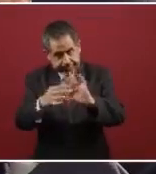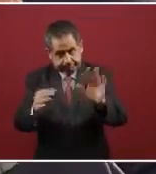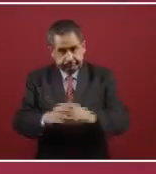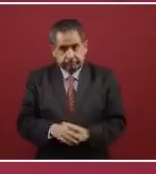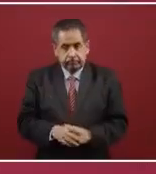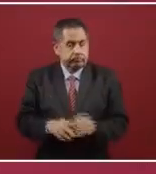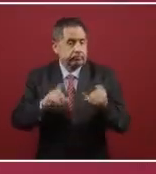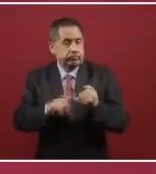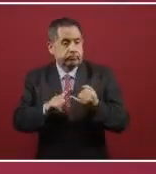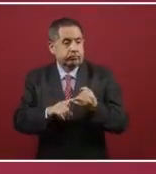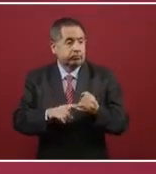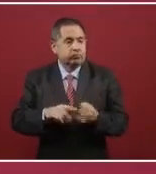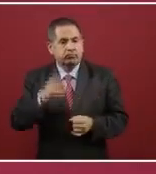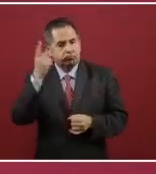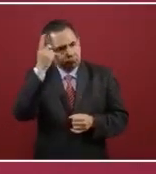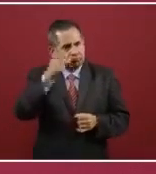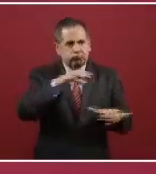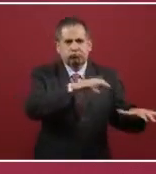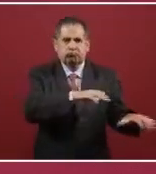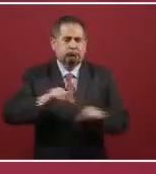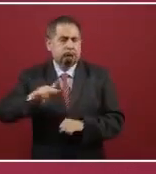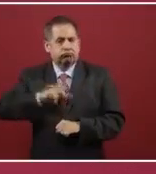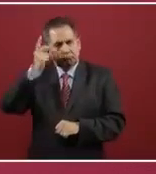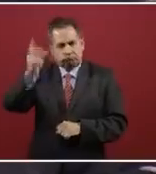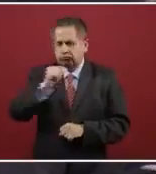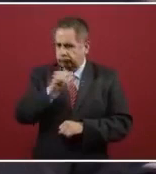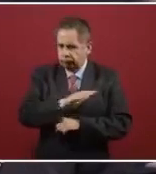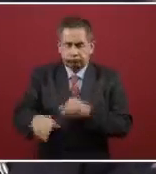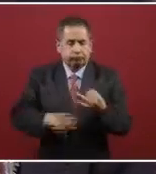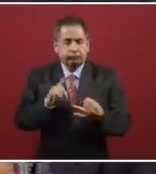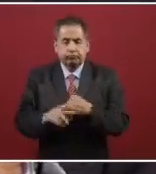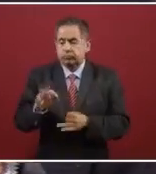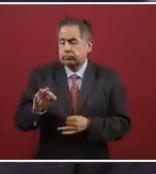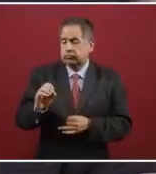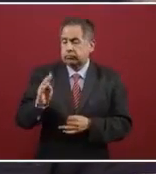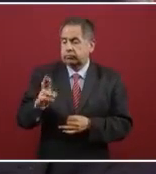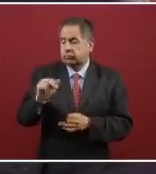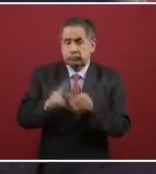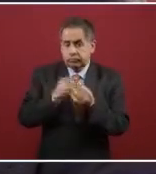no van a haber privatizaciones, no va a haber FOA Proas.